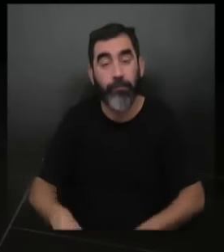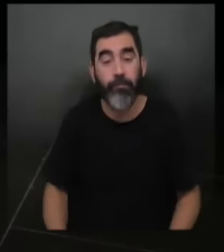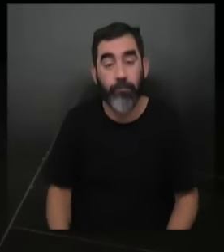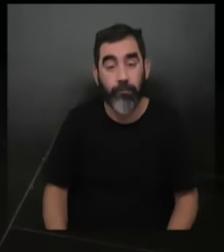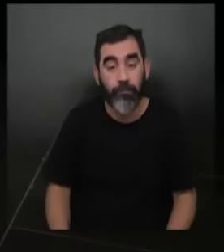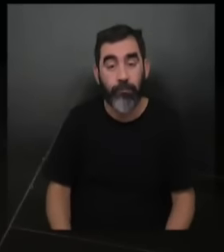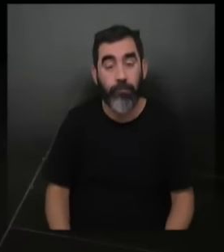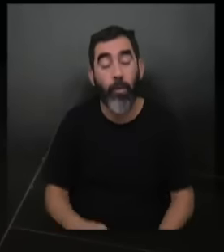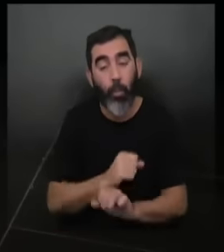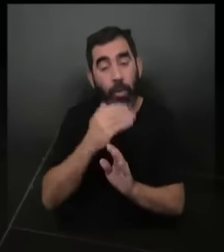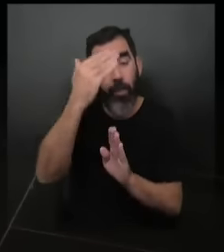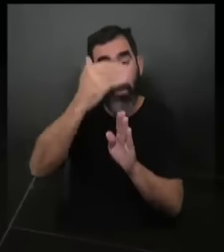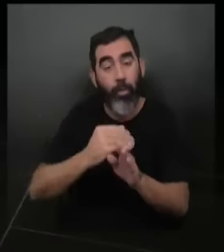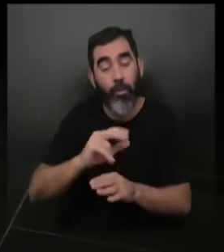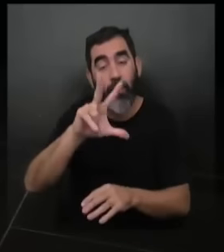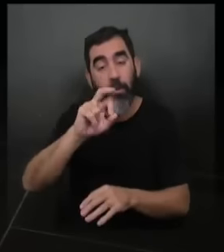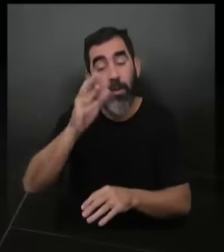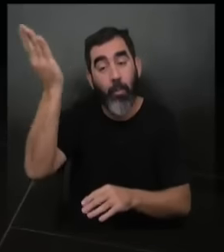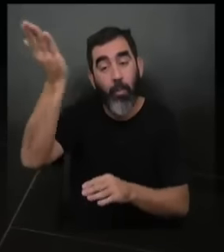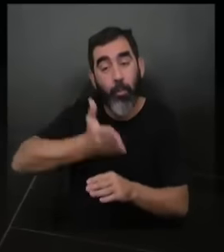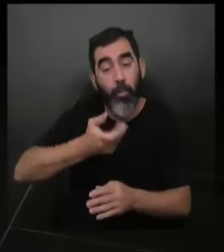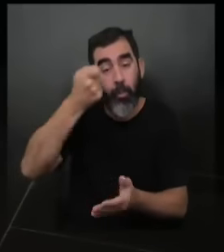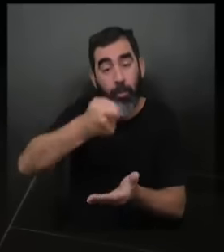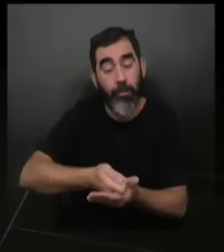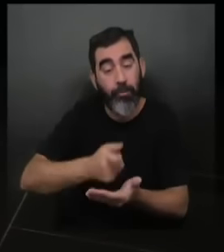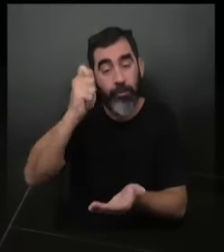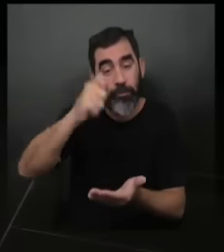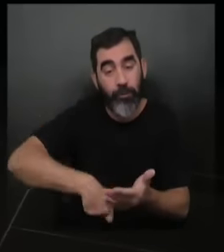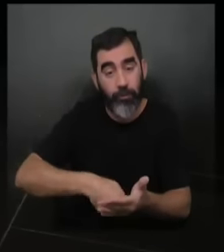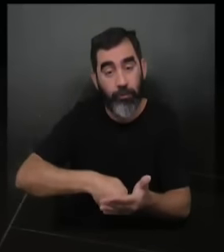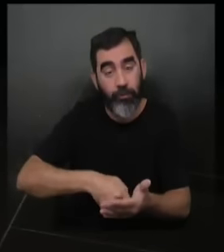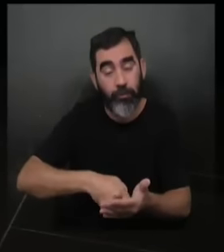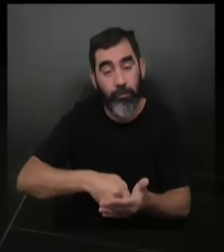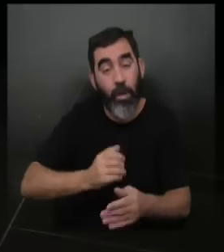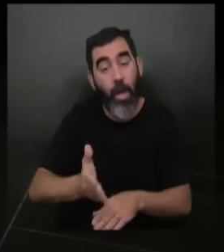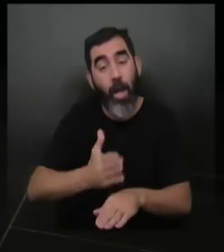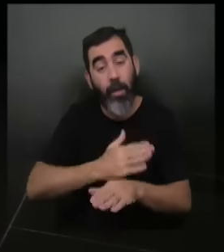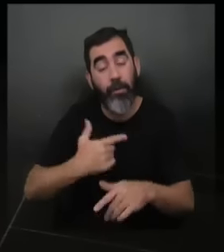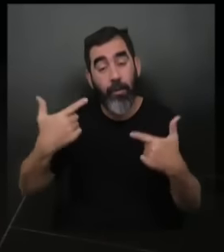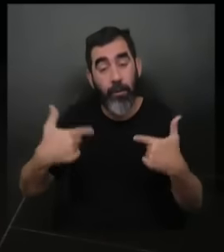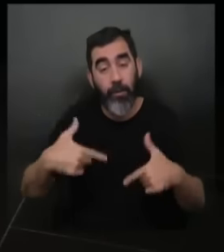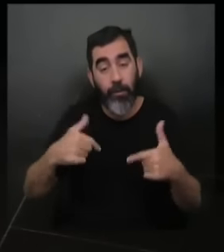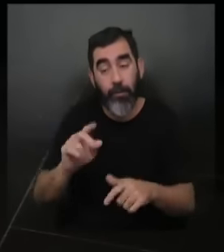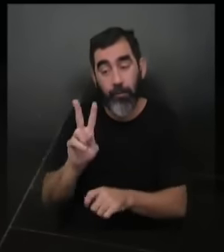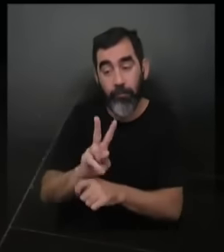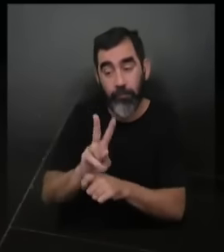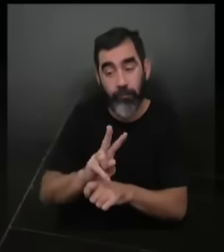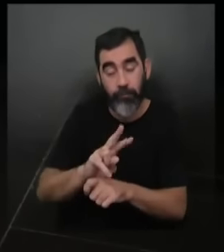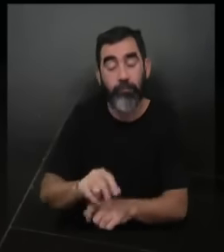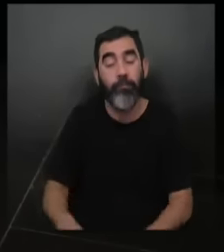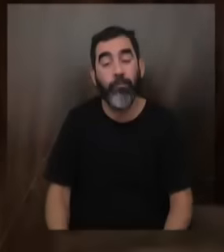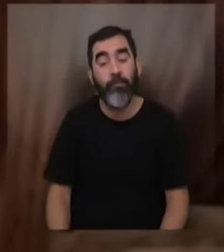obtener descuentos de hasta 30% en el pago de infracciones de tránsito antes de que la comuna comience la